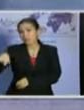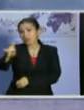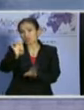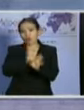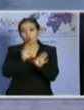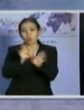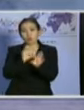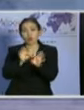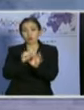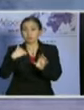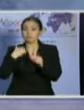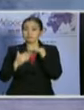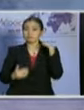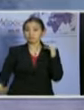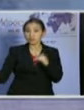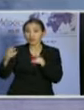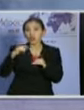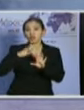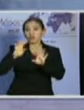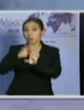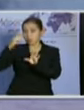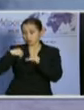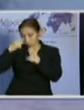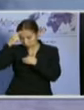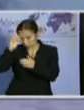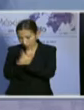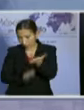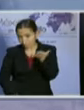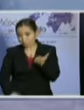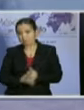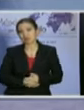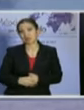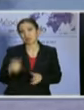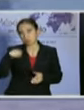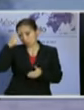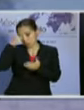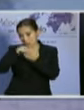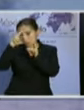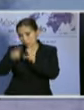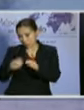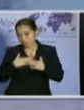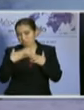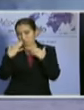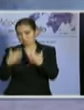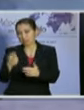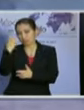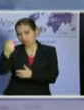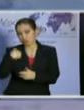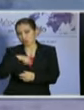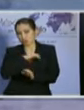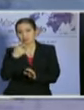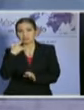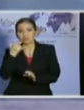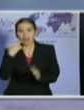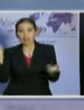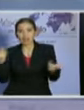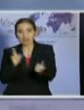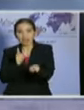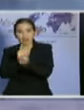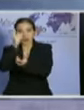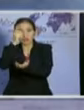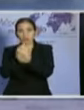un sacerdote, sino como un creyente de a de veras. Eso es lo que hemos intentado hacer y